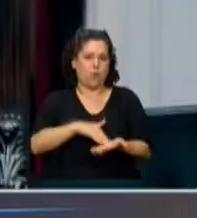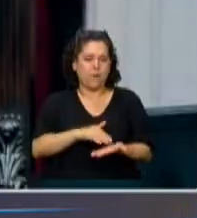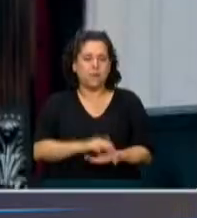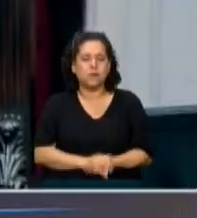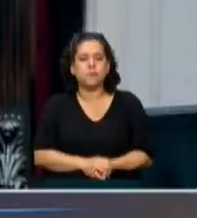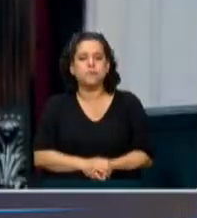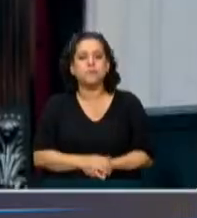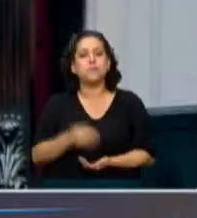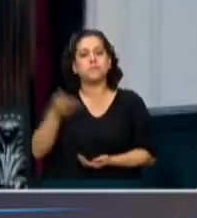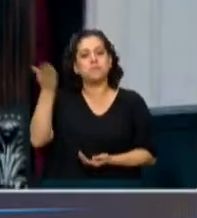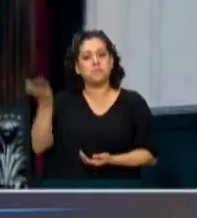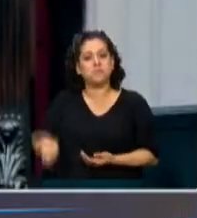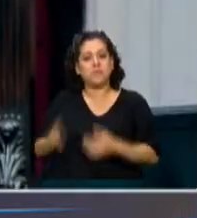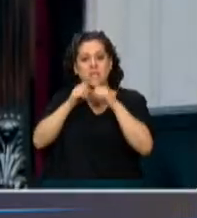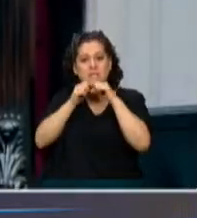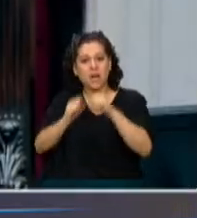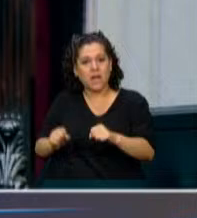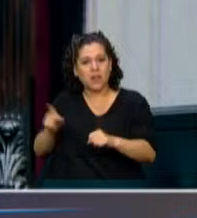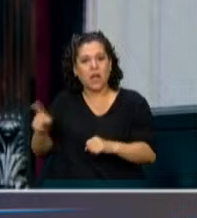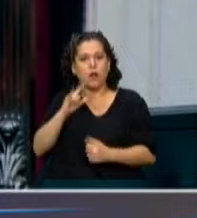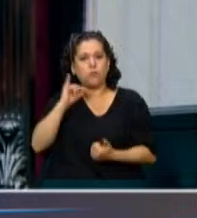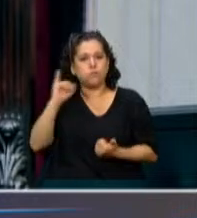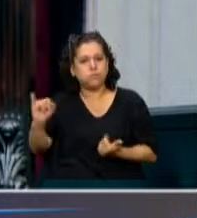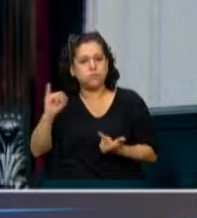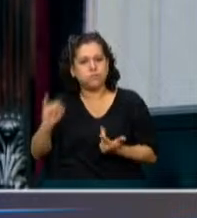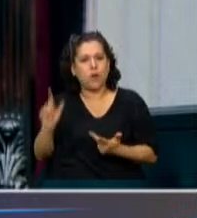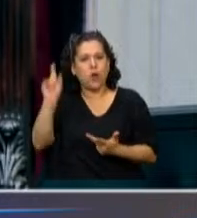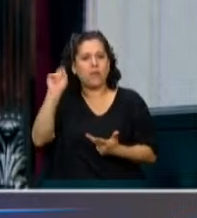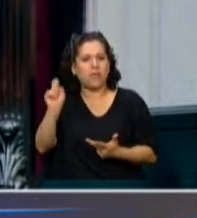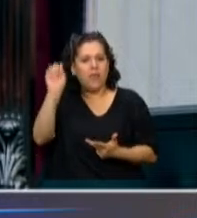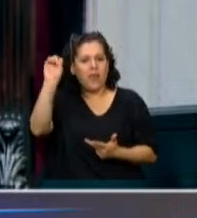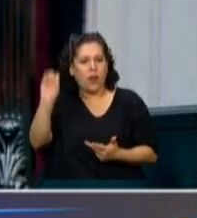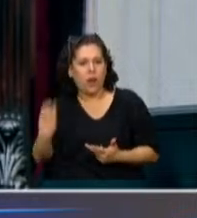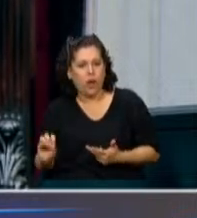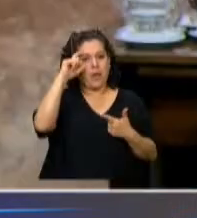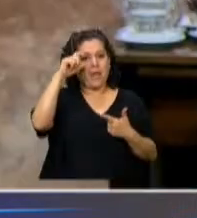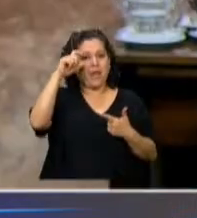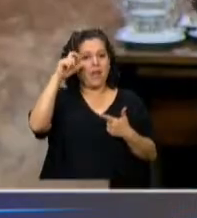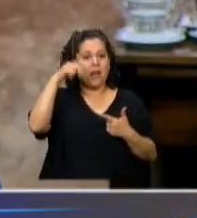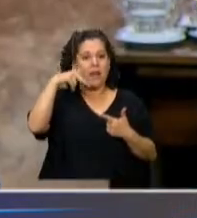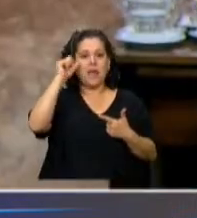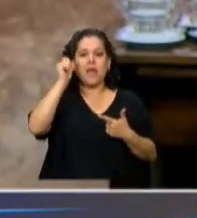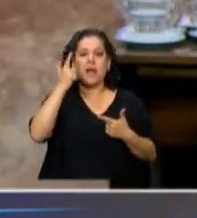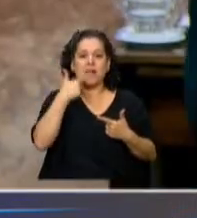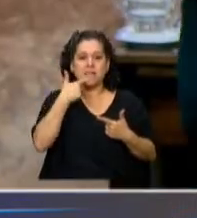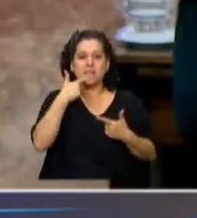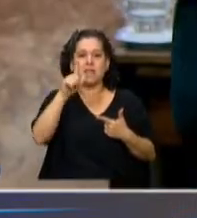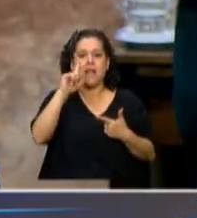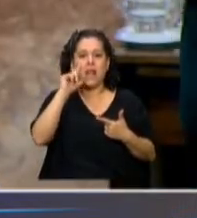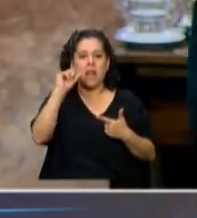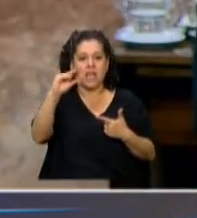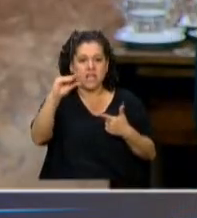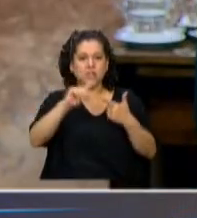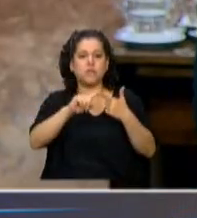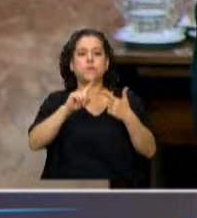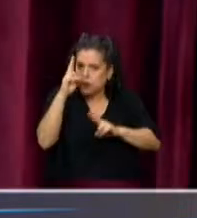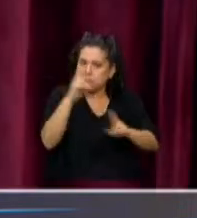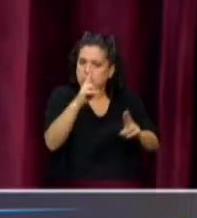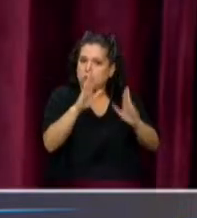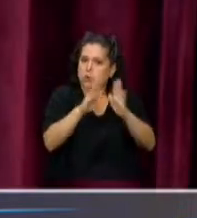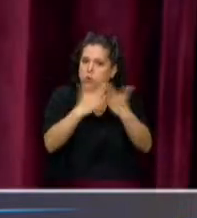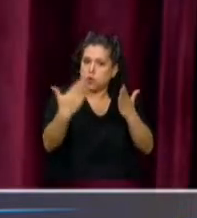las responsabilidades políticas, porque a partir de la negociación que sigue, indudablemente después de lo que ha sido